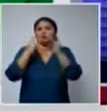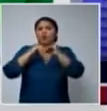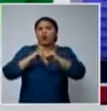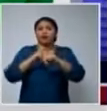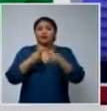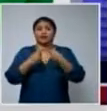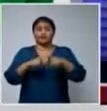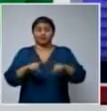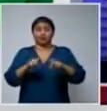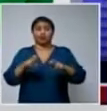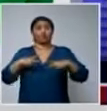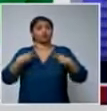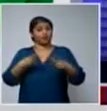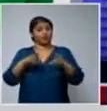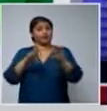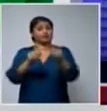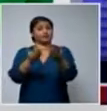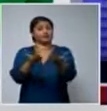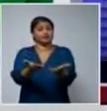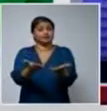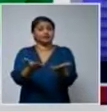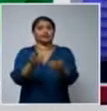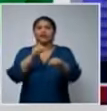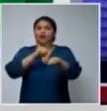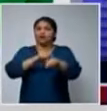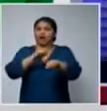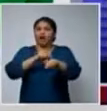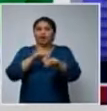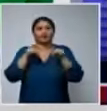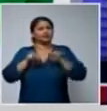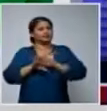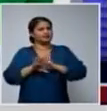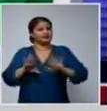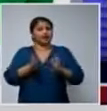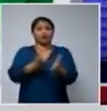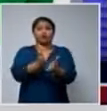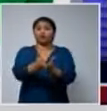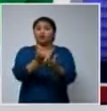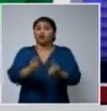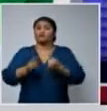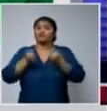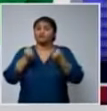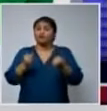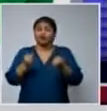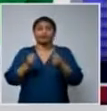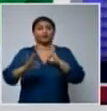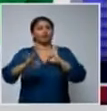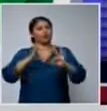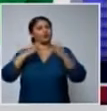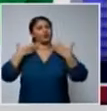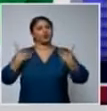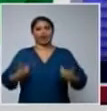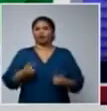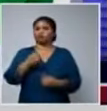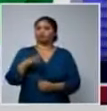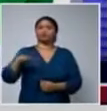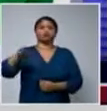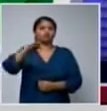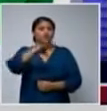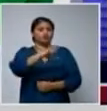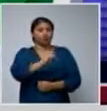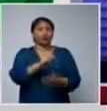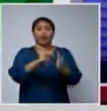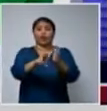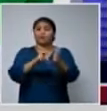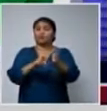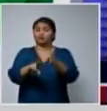reitero, es el momento de la guardia en ningún territorio. Algunos, como ustedes ven,